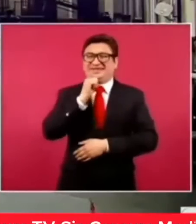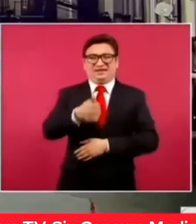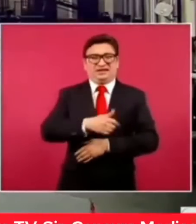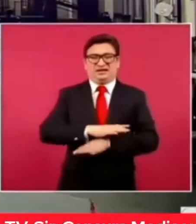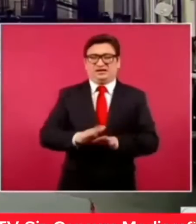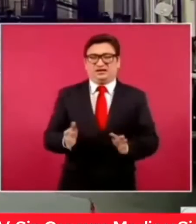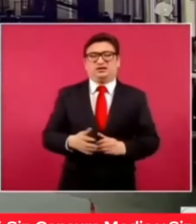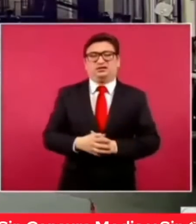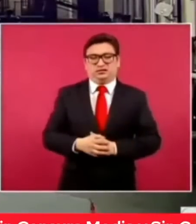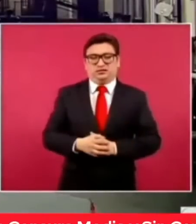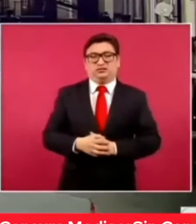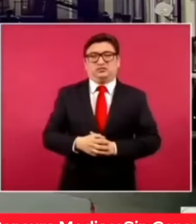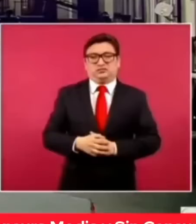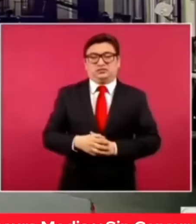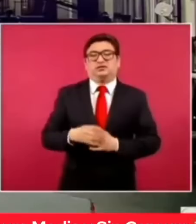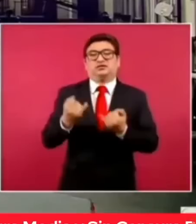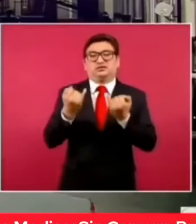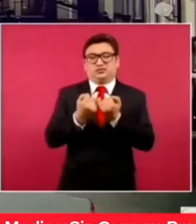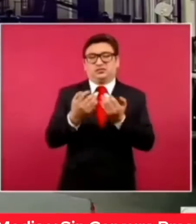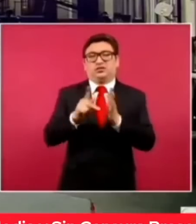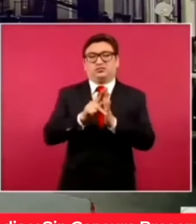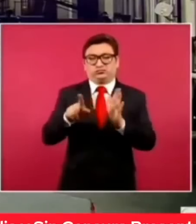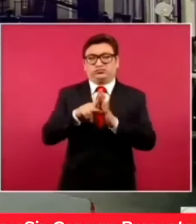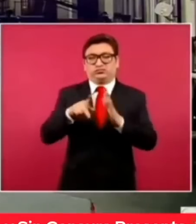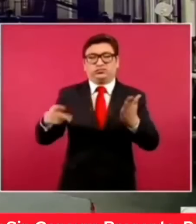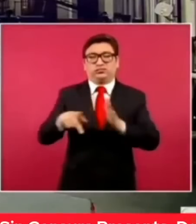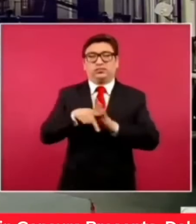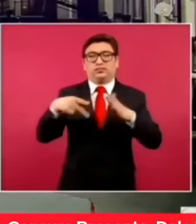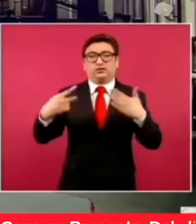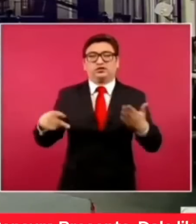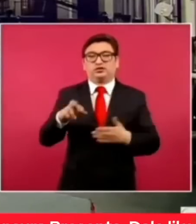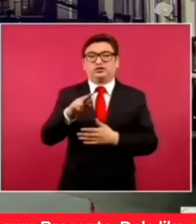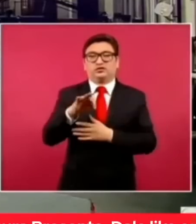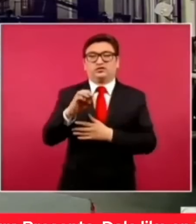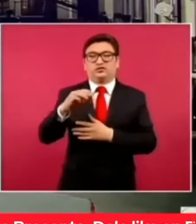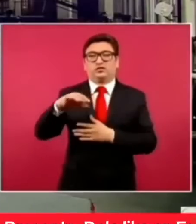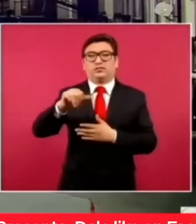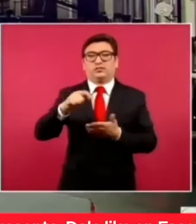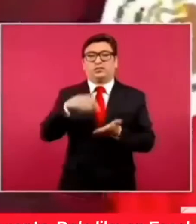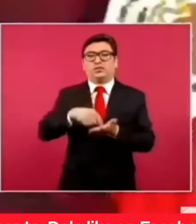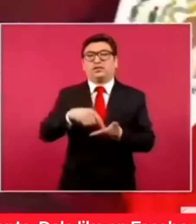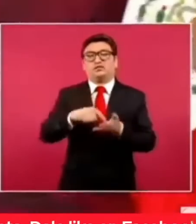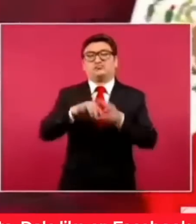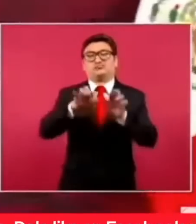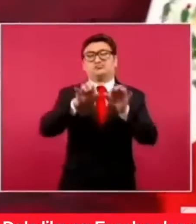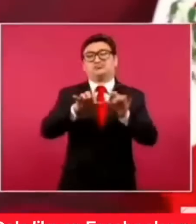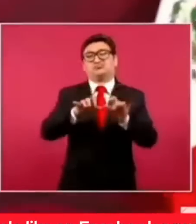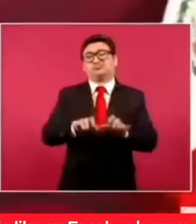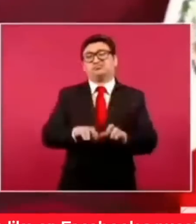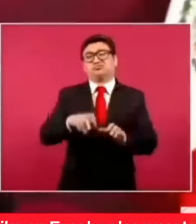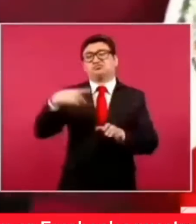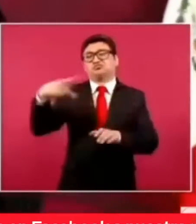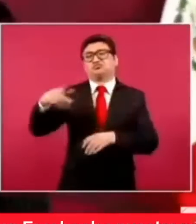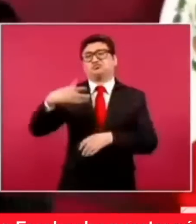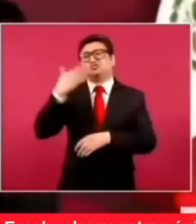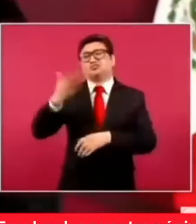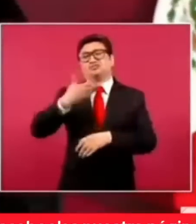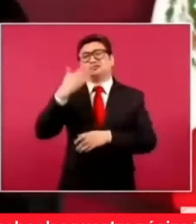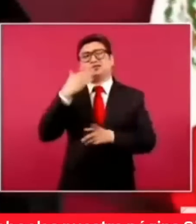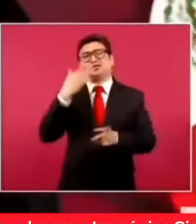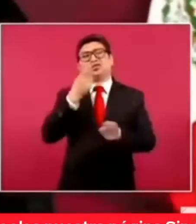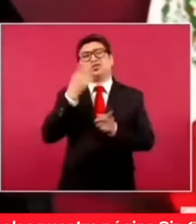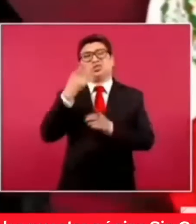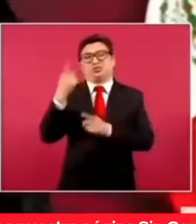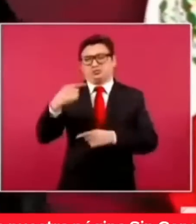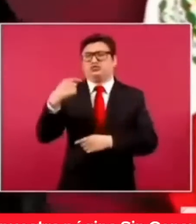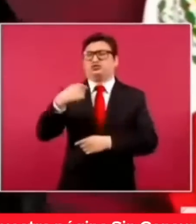conservadores, y el Reforma es un boletín, un pasquín del conservadurismo. A mí